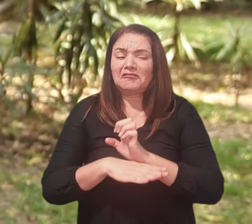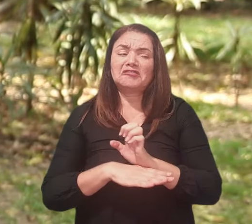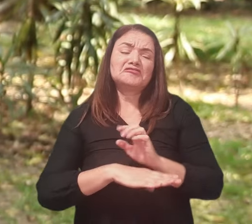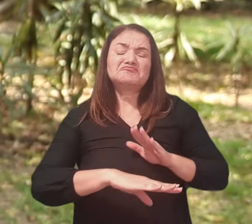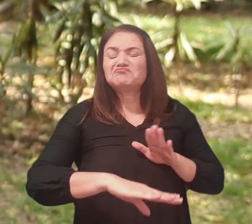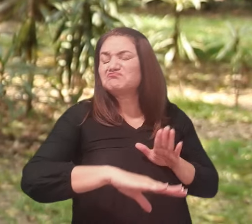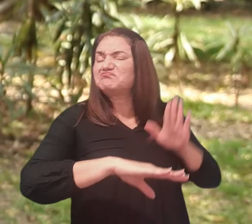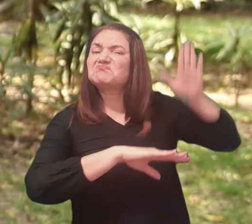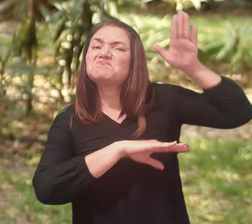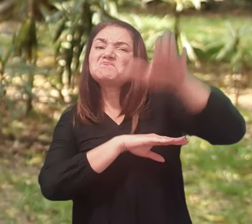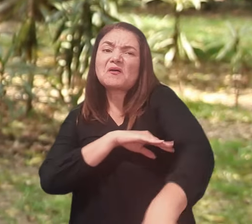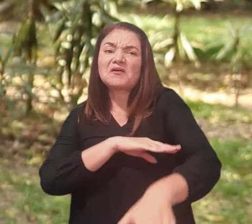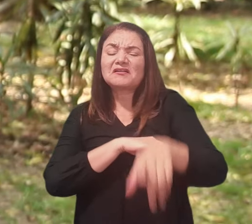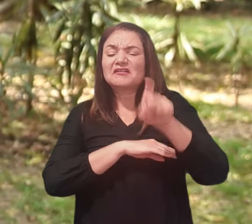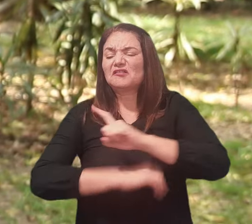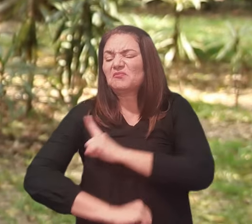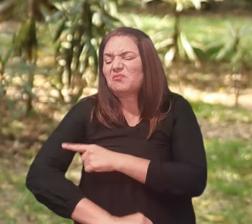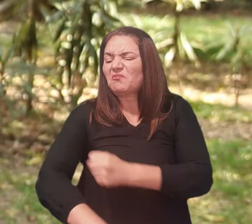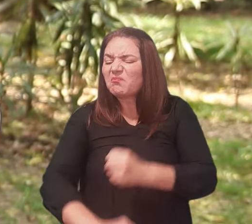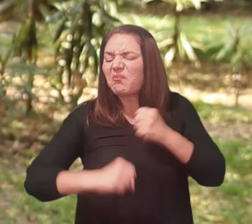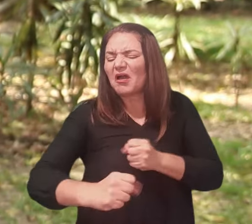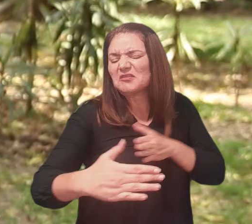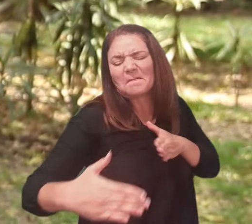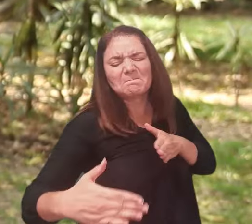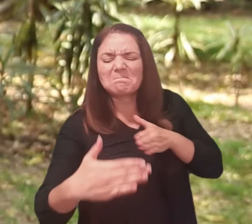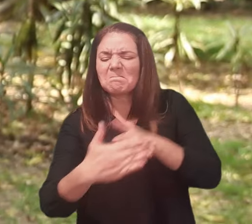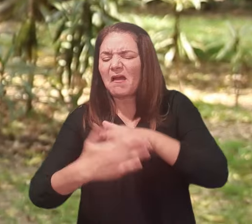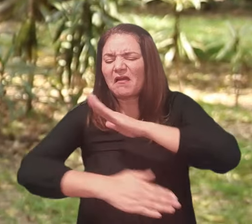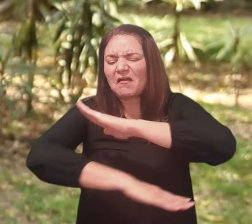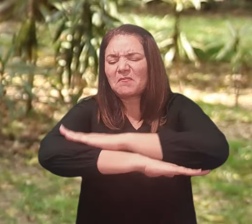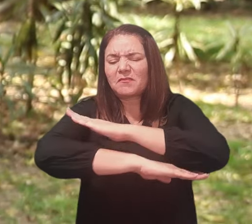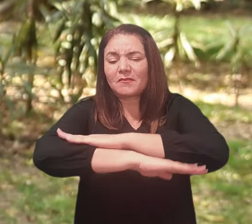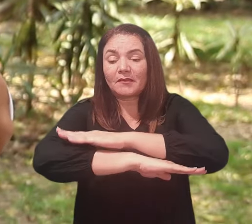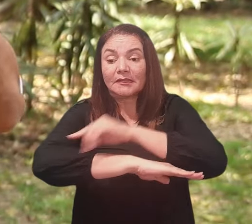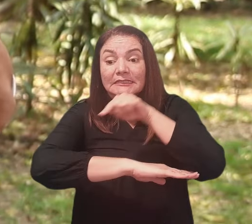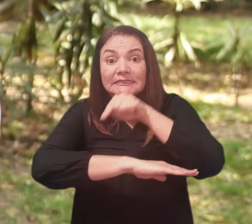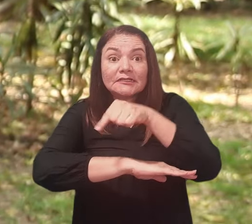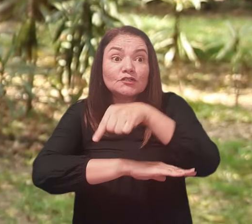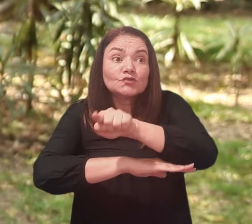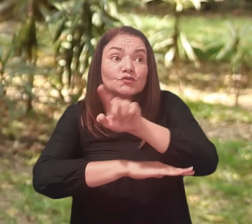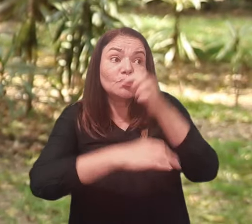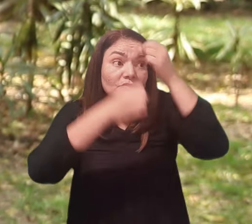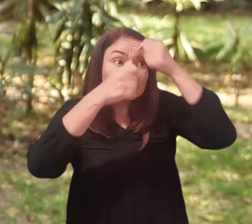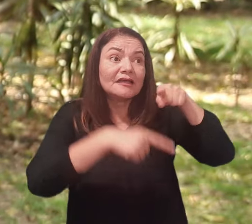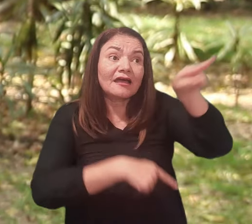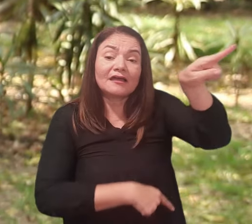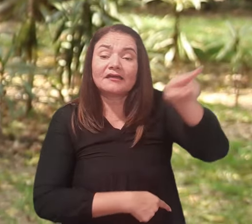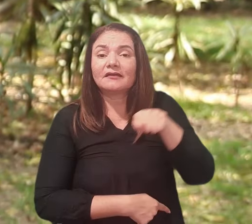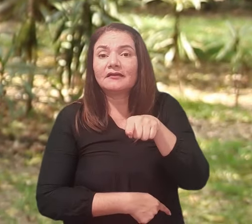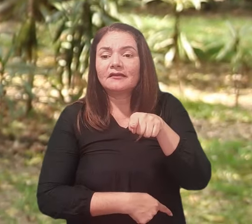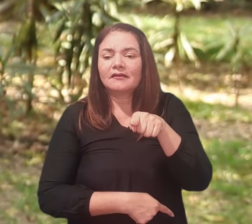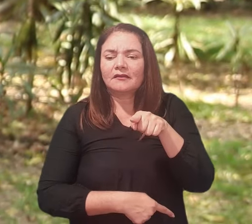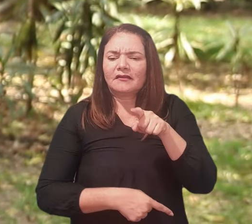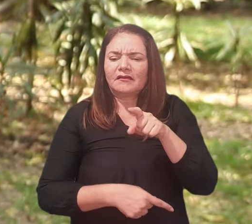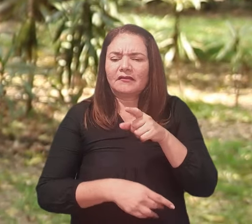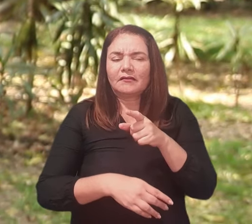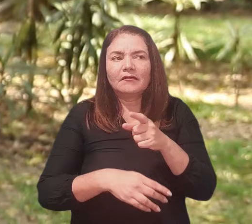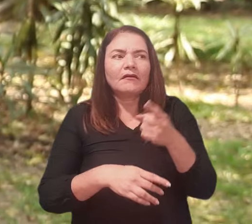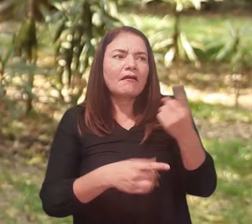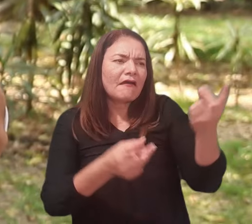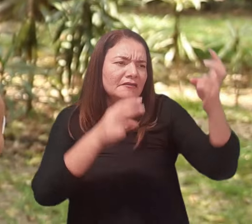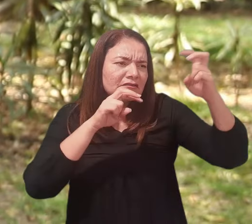Ecuador se ha saltado todos los conductos regulares y ha utilizado estado la fuerza en contra de la misión diplomática de otro estado sin tratar